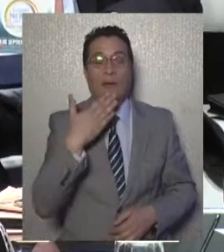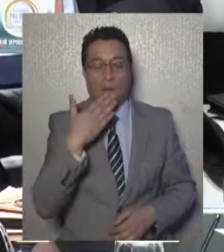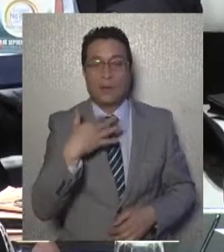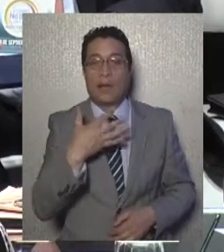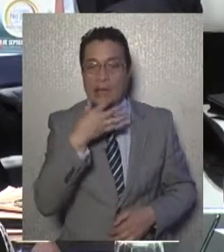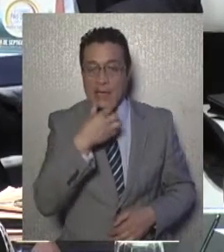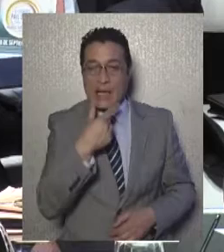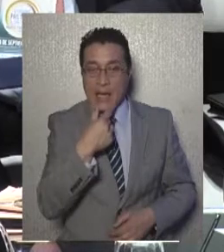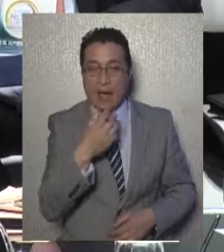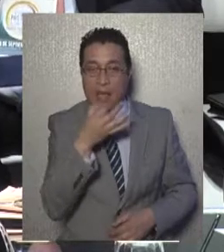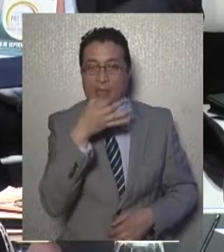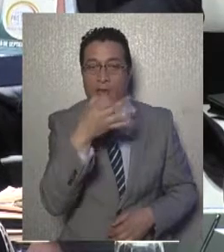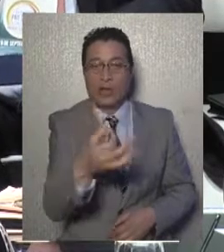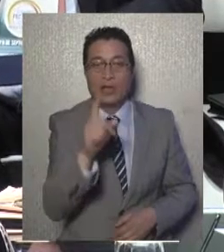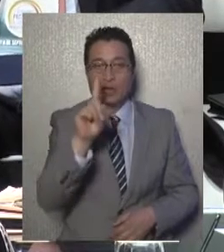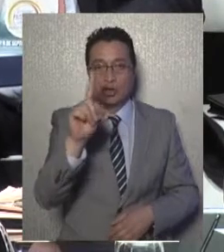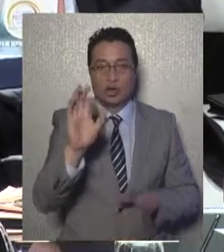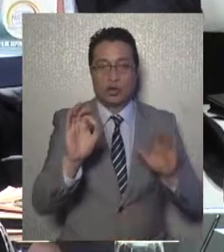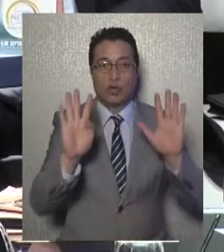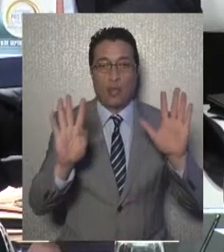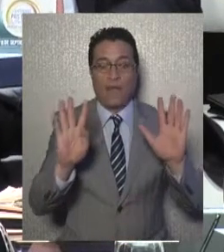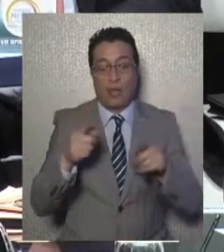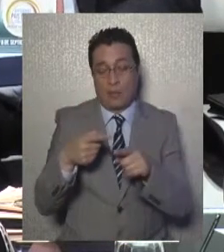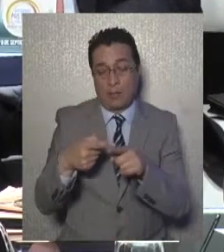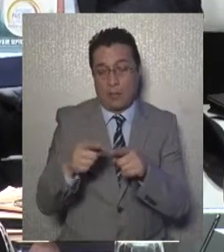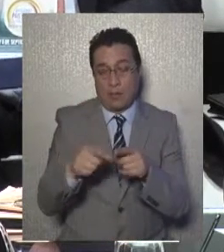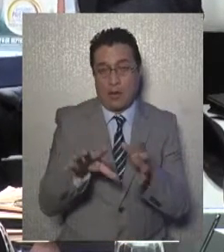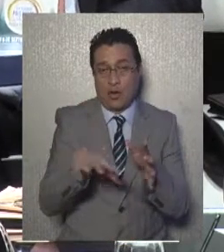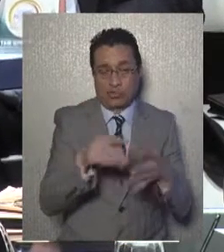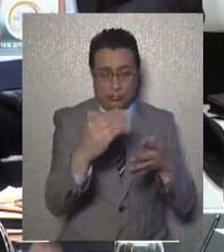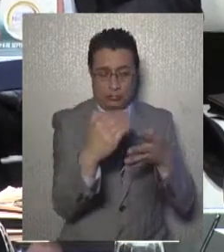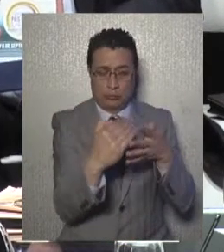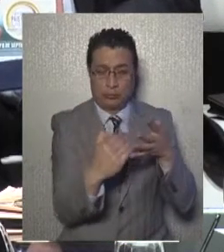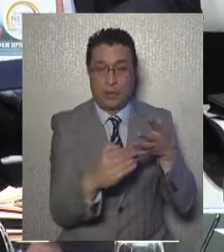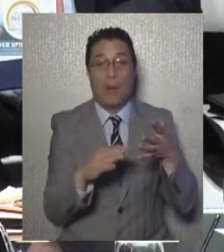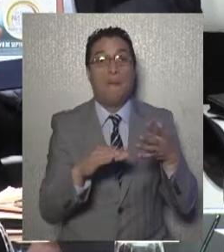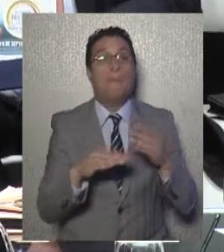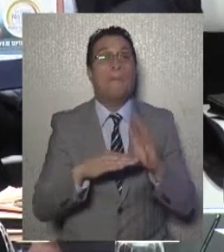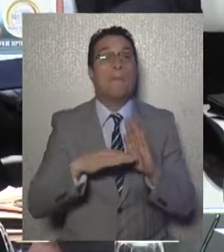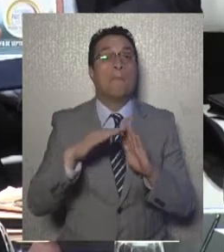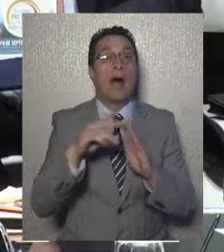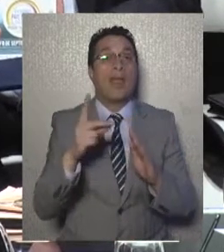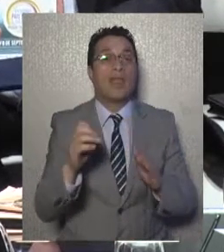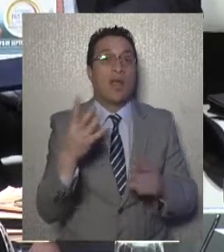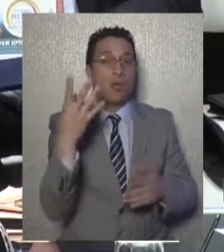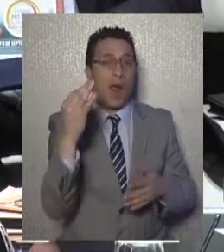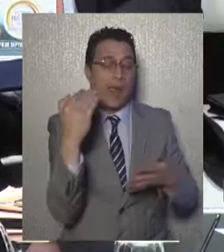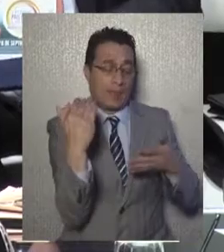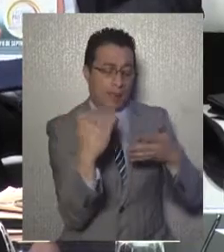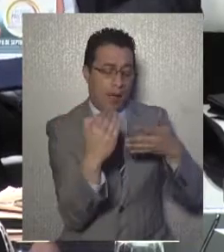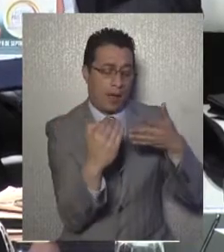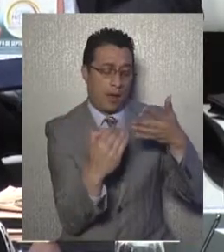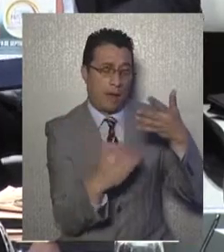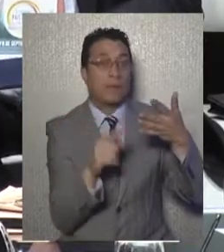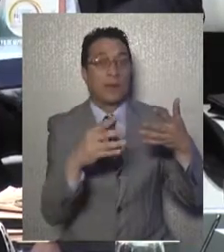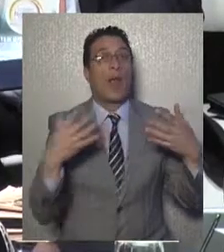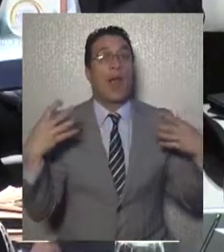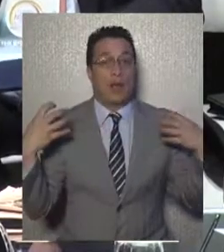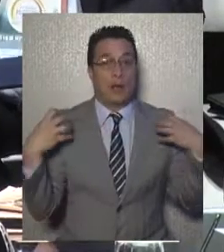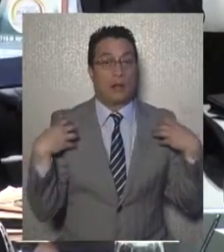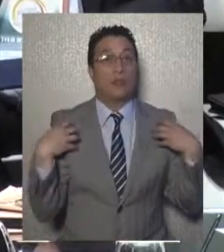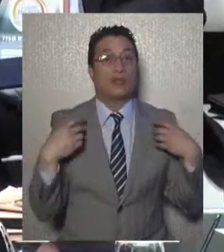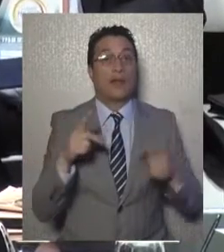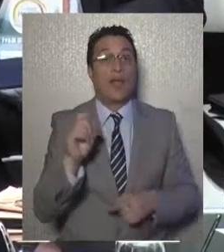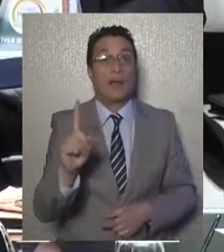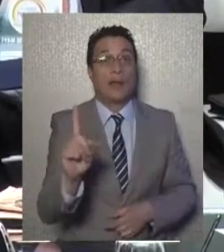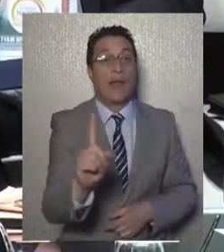que de estas 109 medidas, más de 40 eran y son responsabilidad nuestra, de